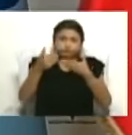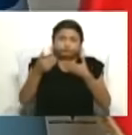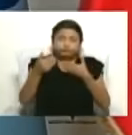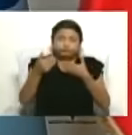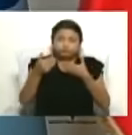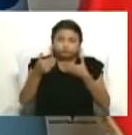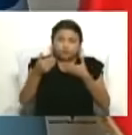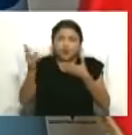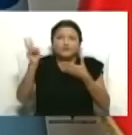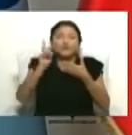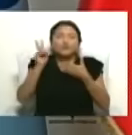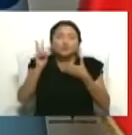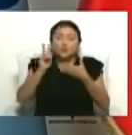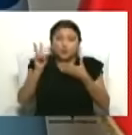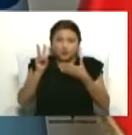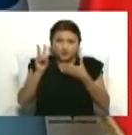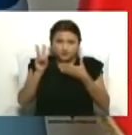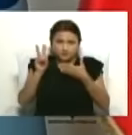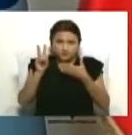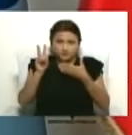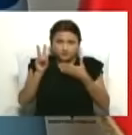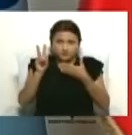y al pueblo venezolano.